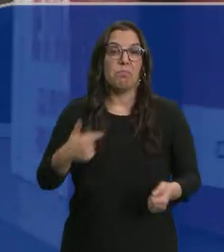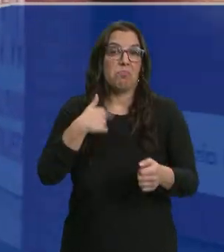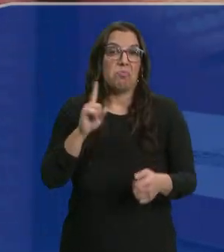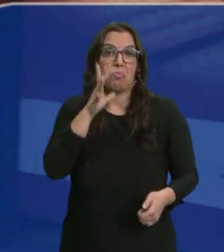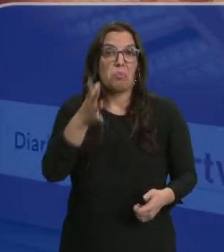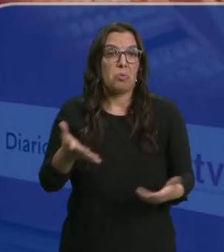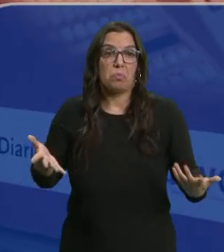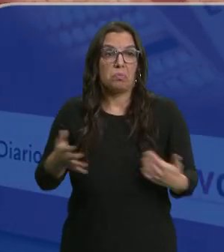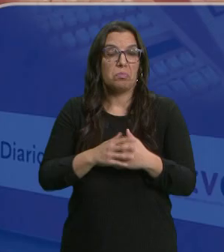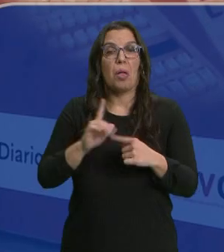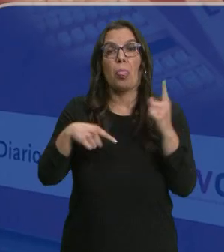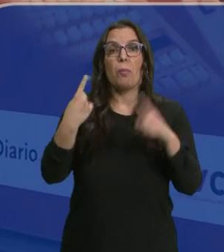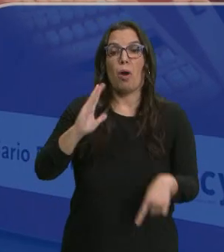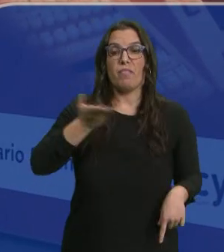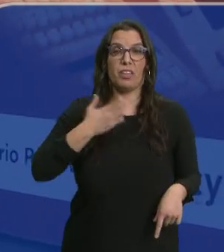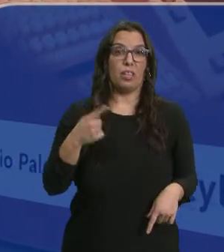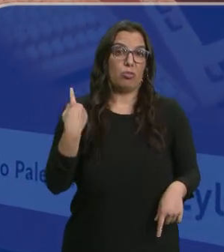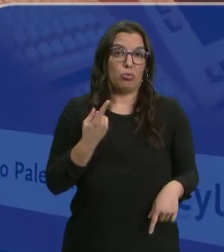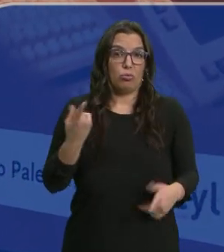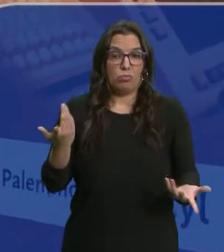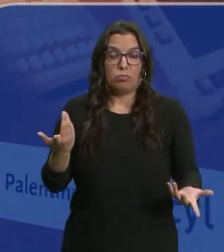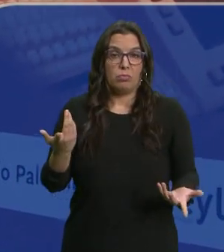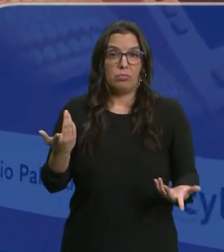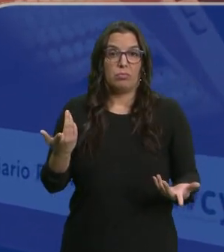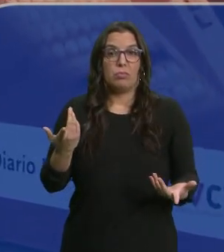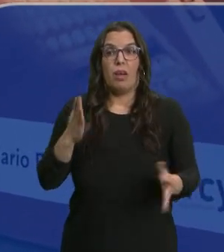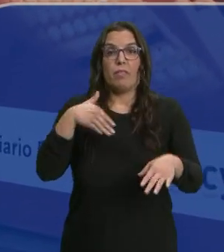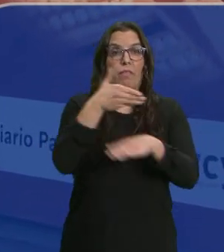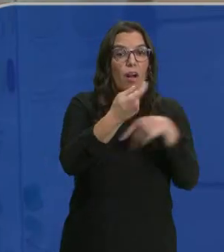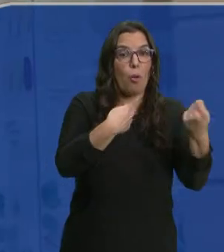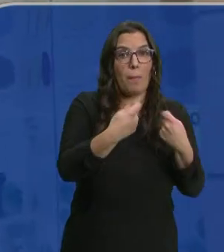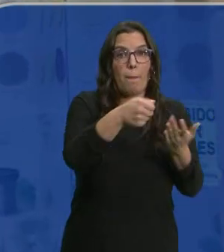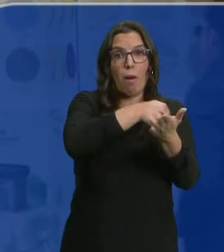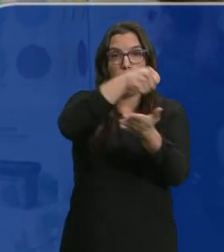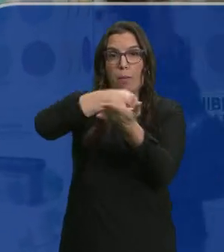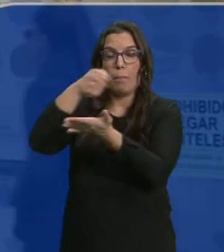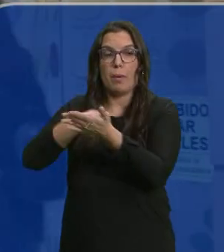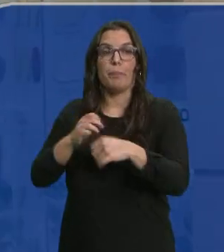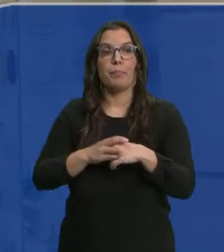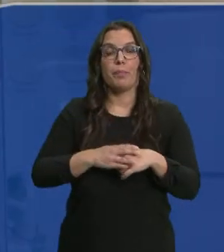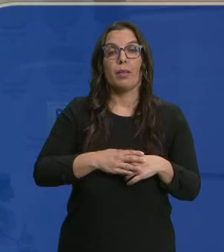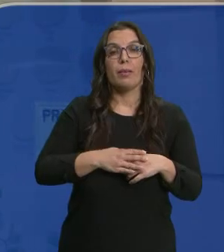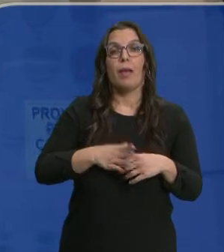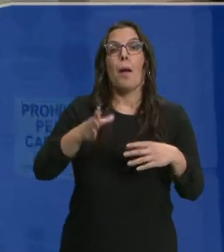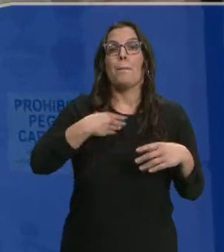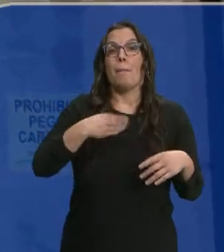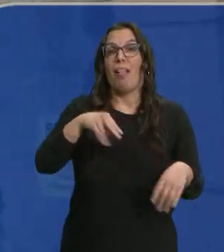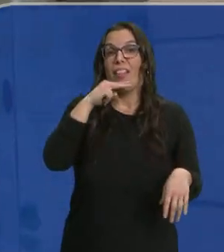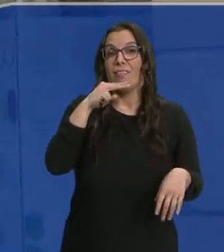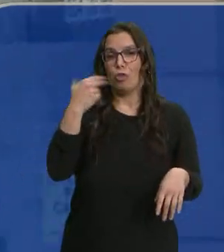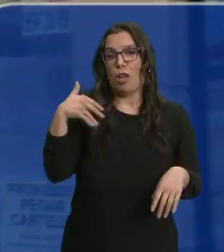porque vamos, luego nos perjudicamos nosotros mismos. Llegas a los supermercados y no hay de nada. Rollos de papel ya tengo, lo demás